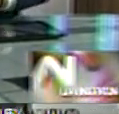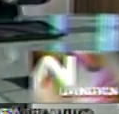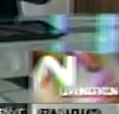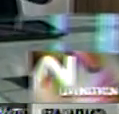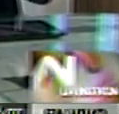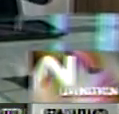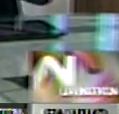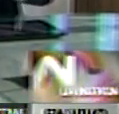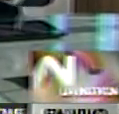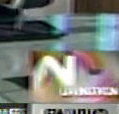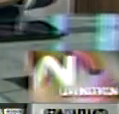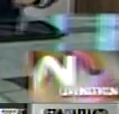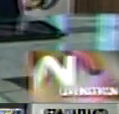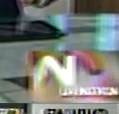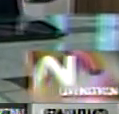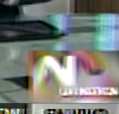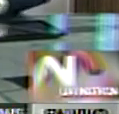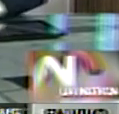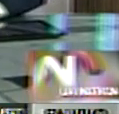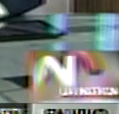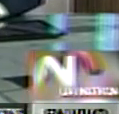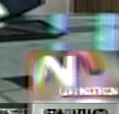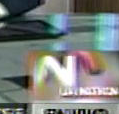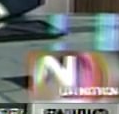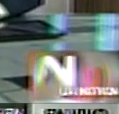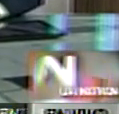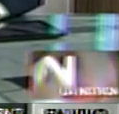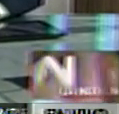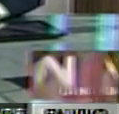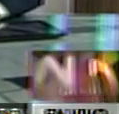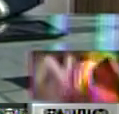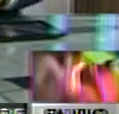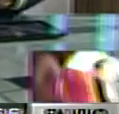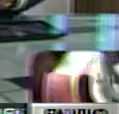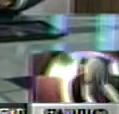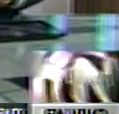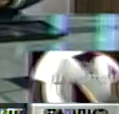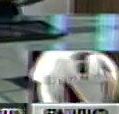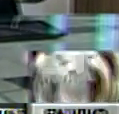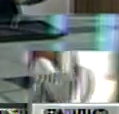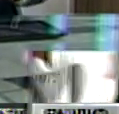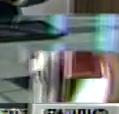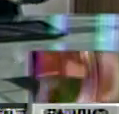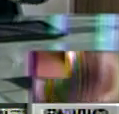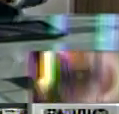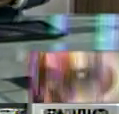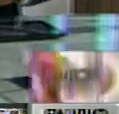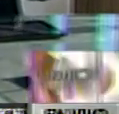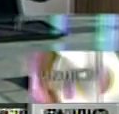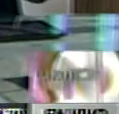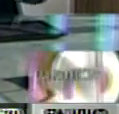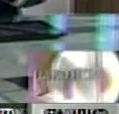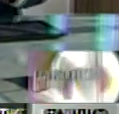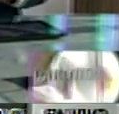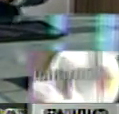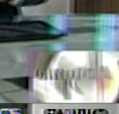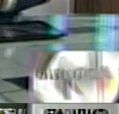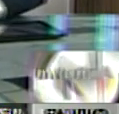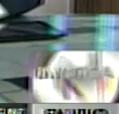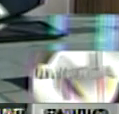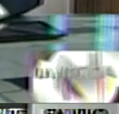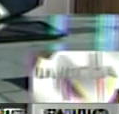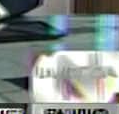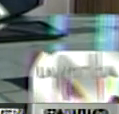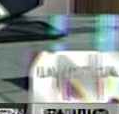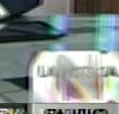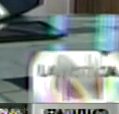pueda corregir todas las acusaciones en torno a lo que es el vicepresidente ejecutivo Tarek El Aissami. Y de igual manera se demostraron pruebas contundentes contra el